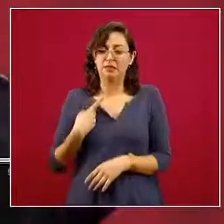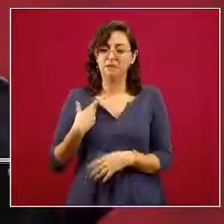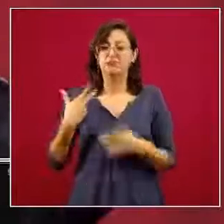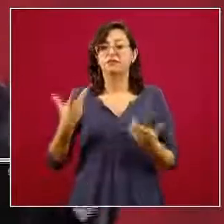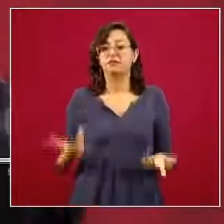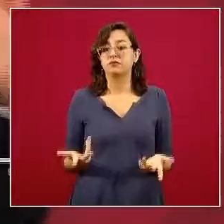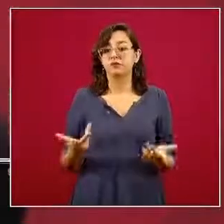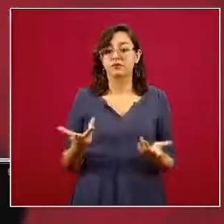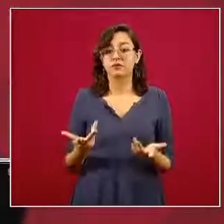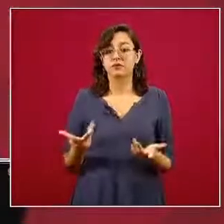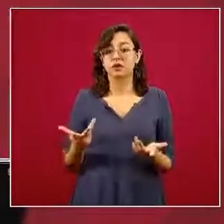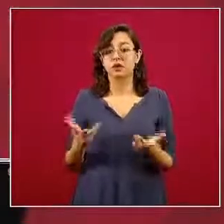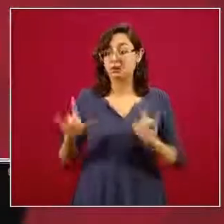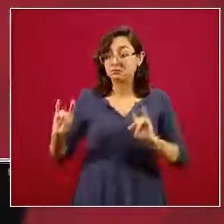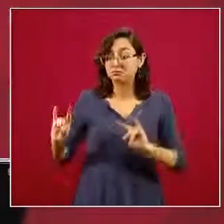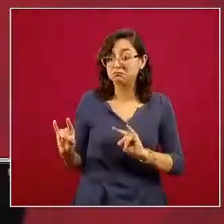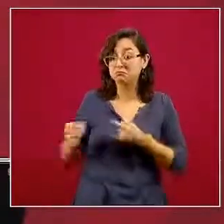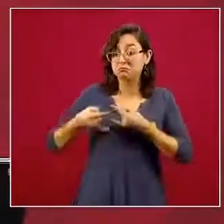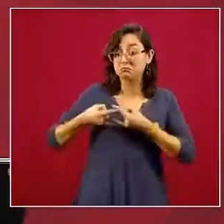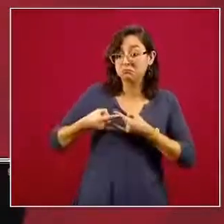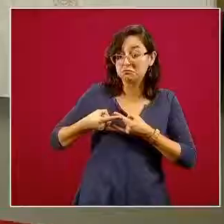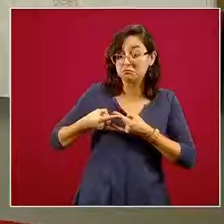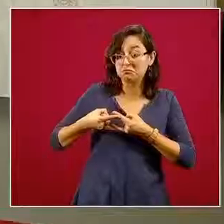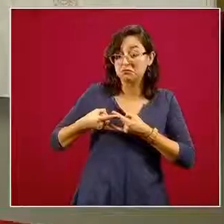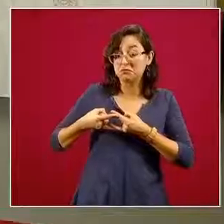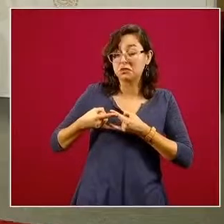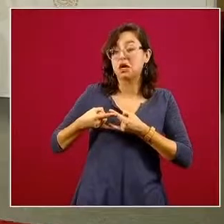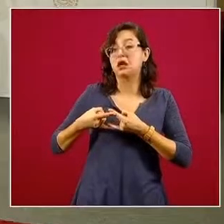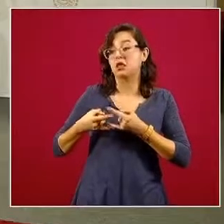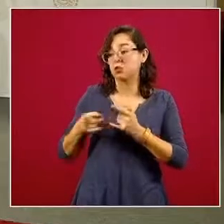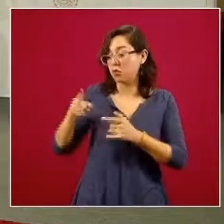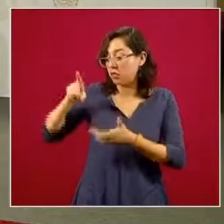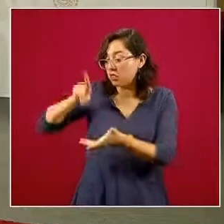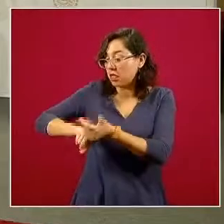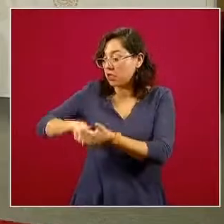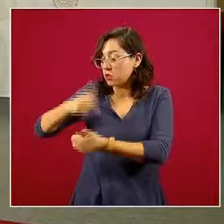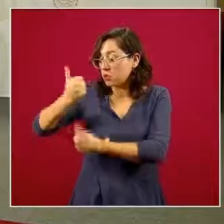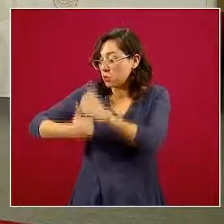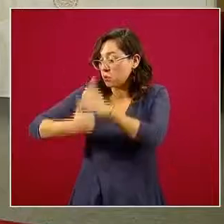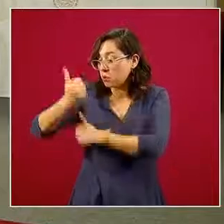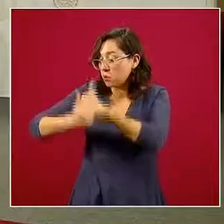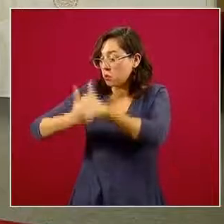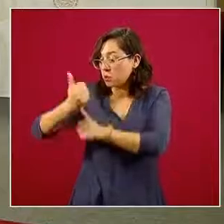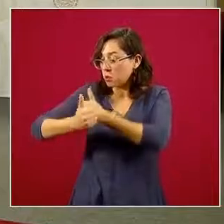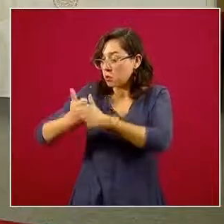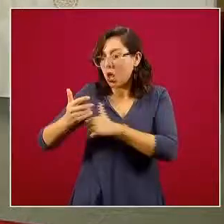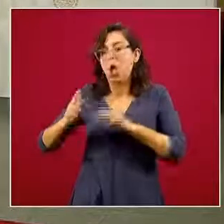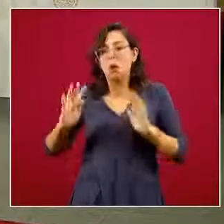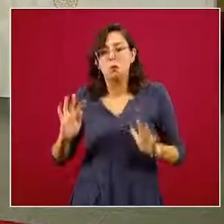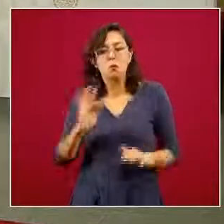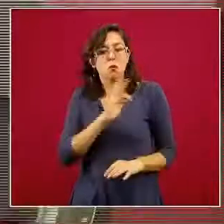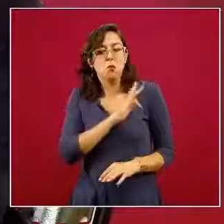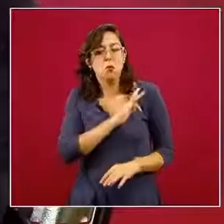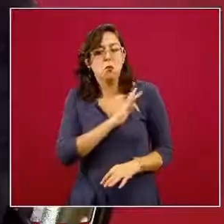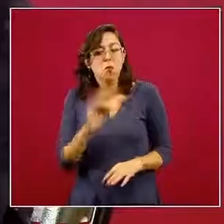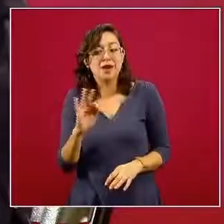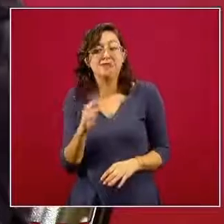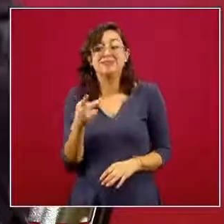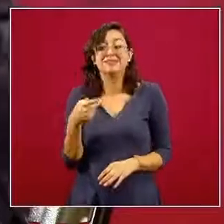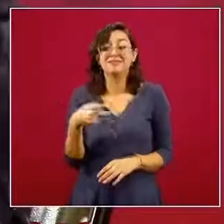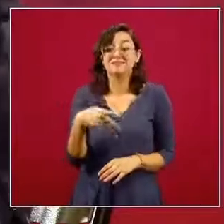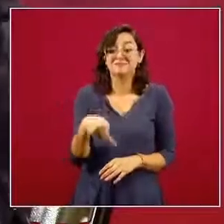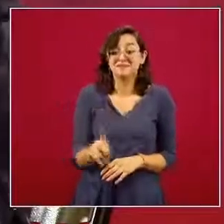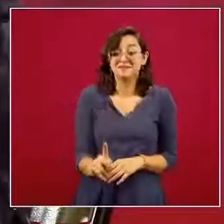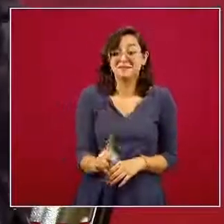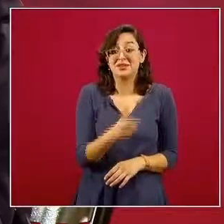el público, y que se preserve solamente la parte de abajo, podrían operar. Sin embargo,